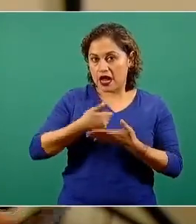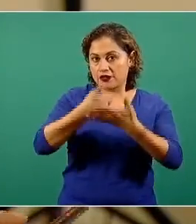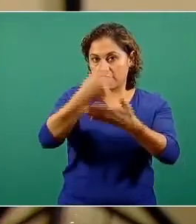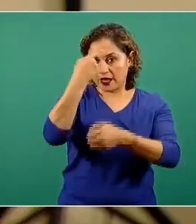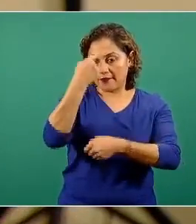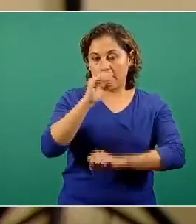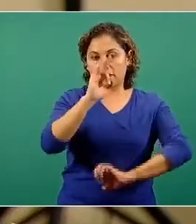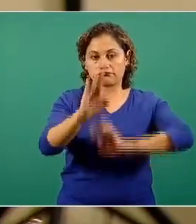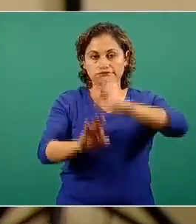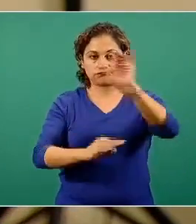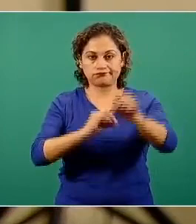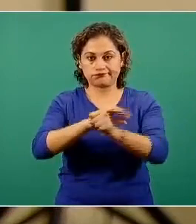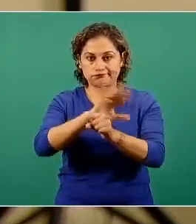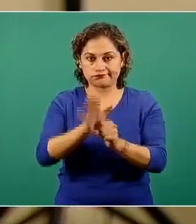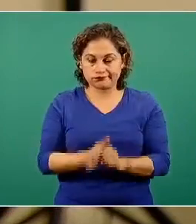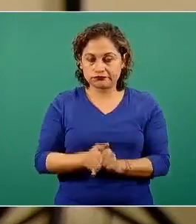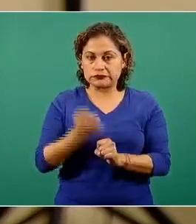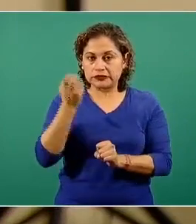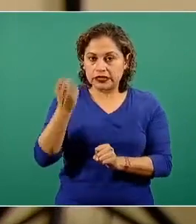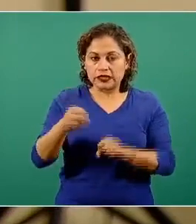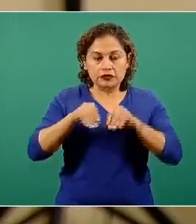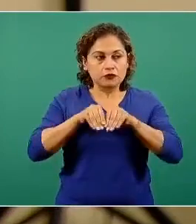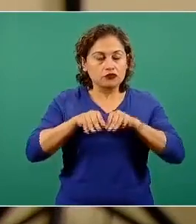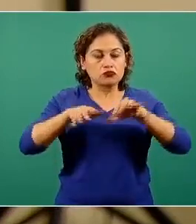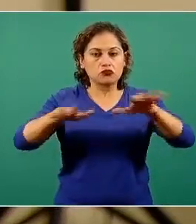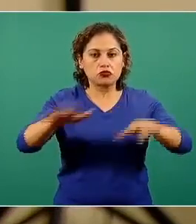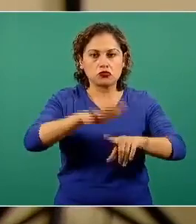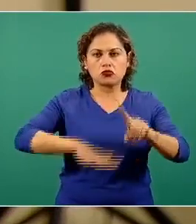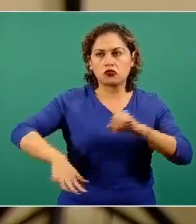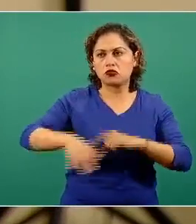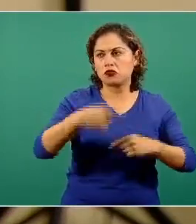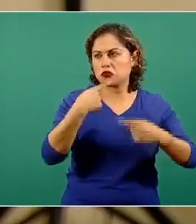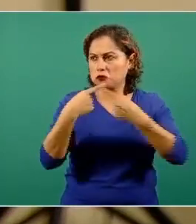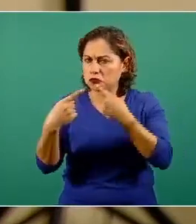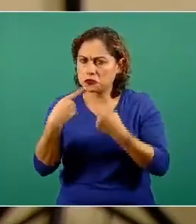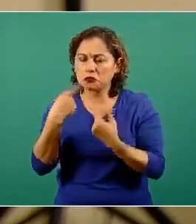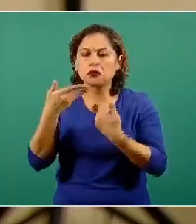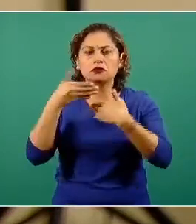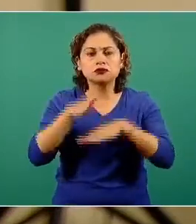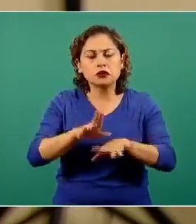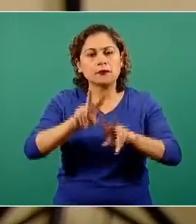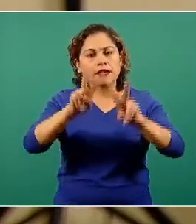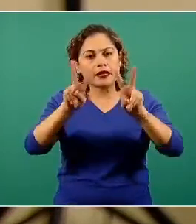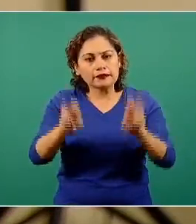Esto desató como un gran debate, ¿no?, en las redes sociales acerca del uso de estos medicamentos.